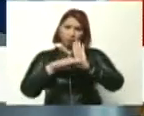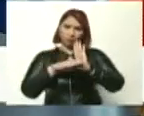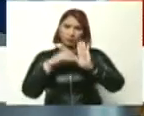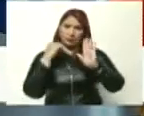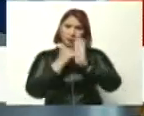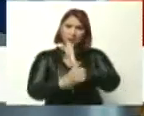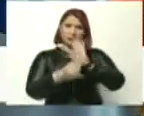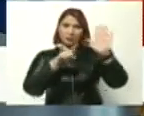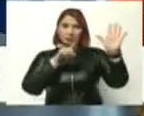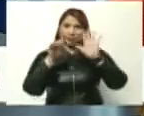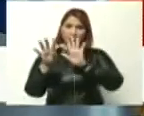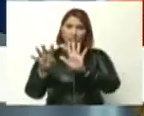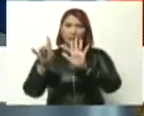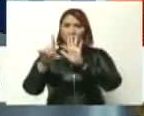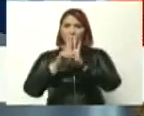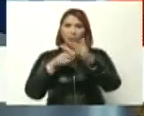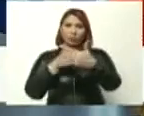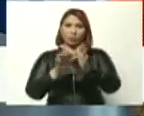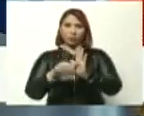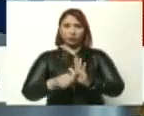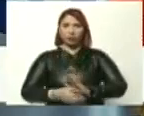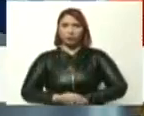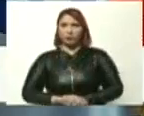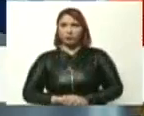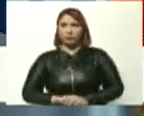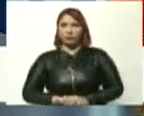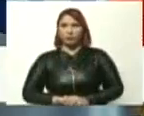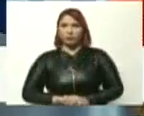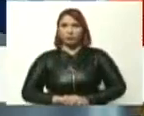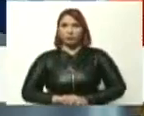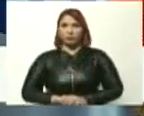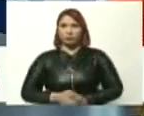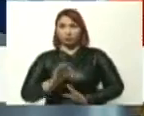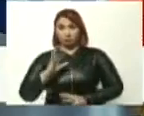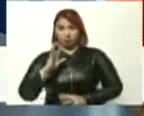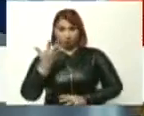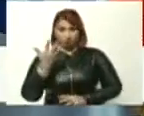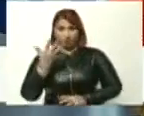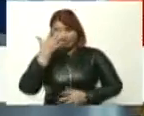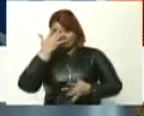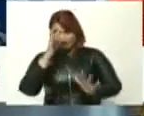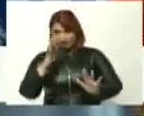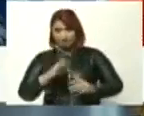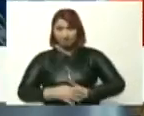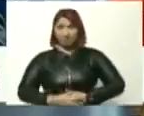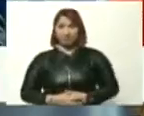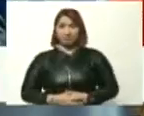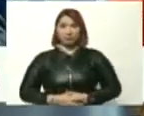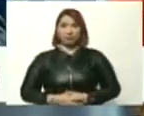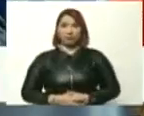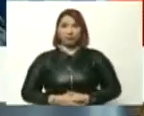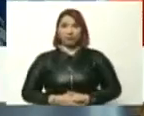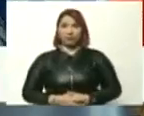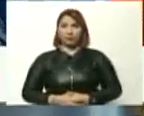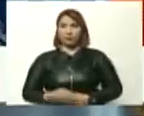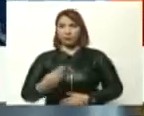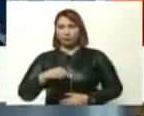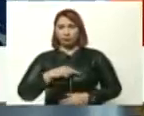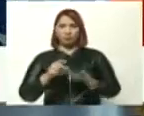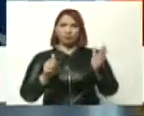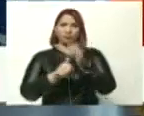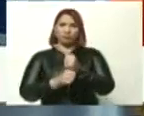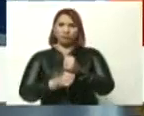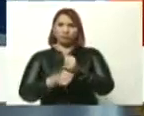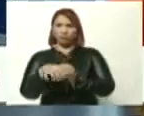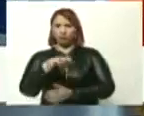artículo 69 de la ley contra la corrupción. Quinto supuesto, quinta modalidad que hemos detectado: alteración